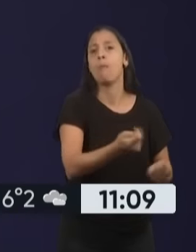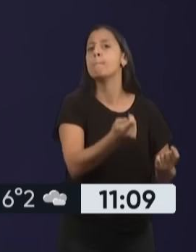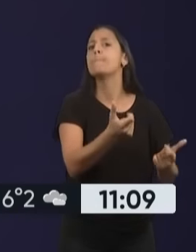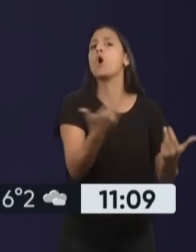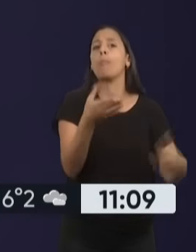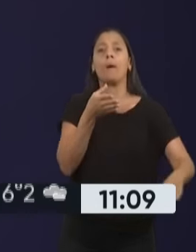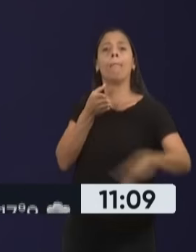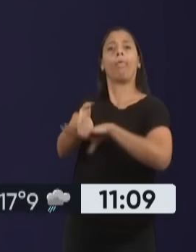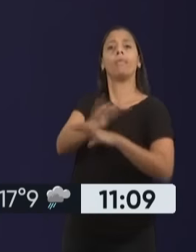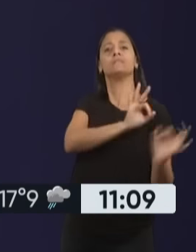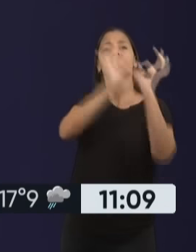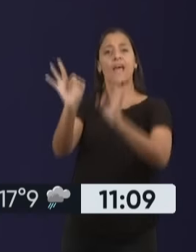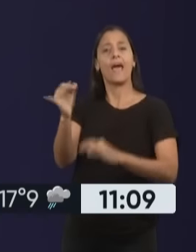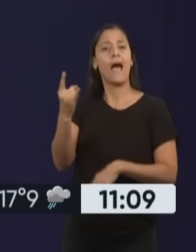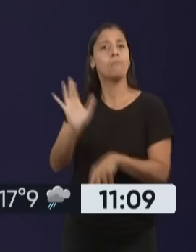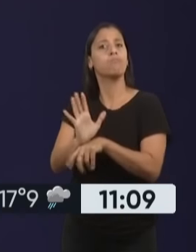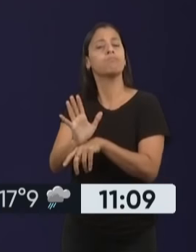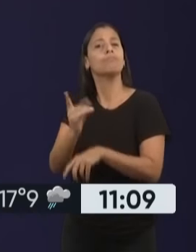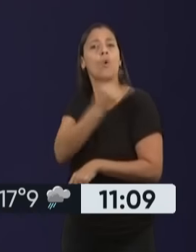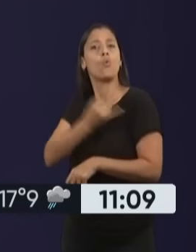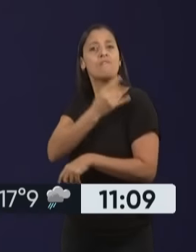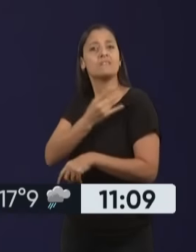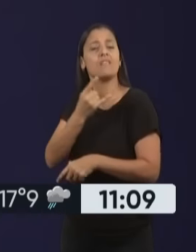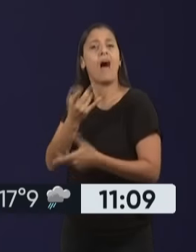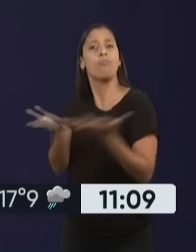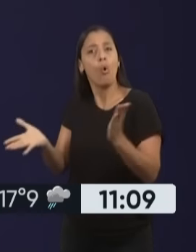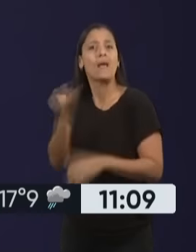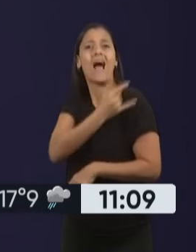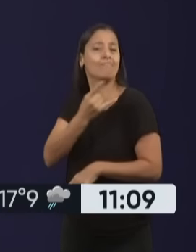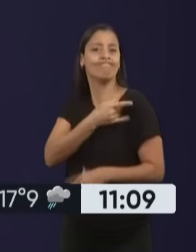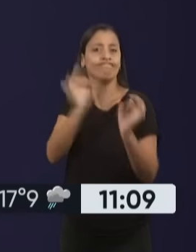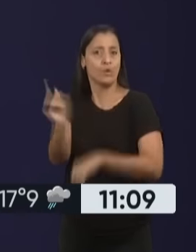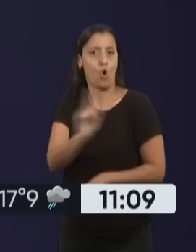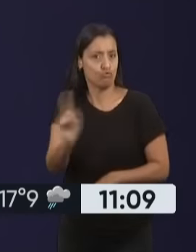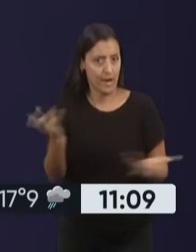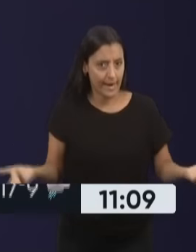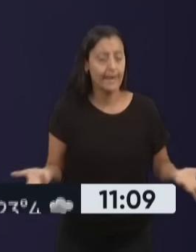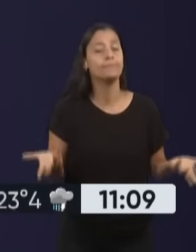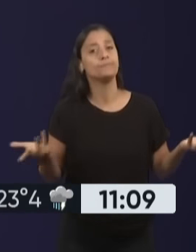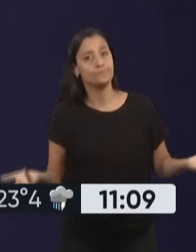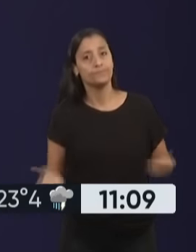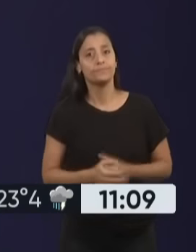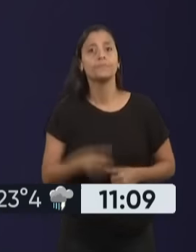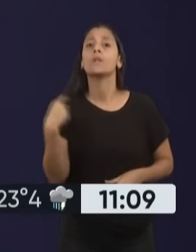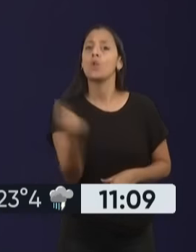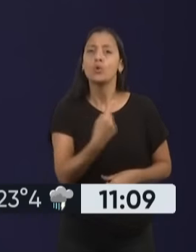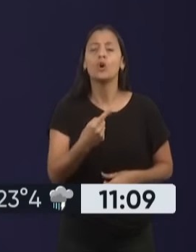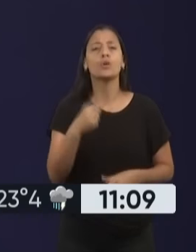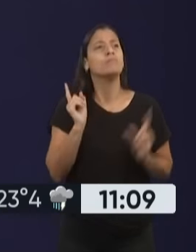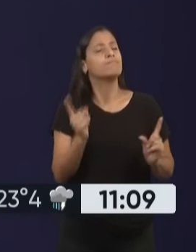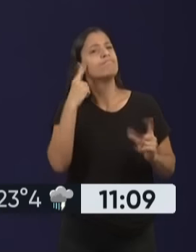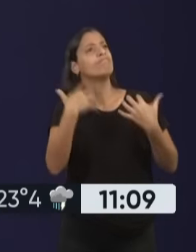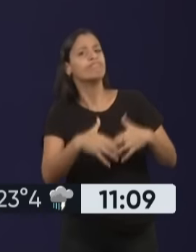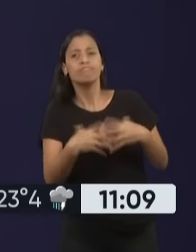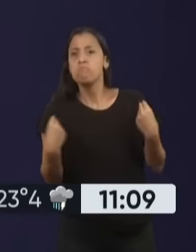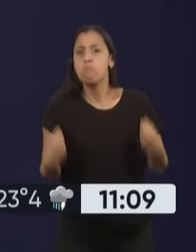acceder a la educación a la educación Universitaria eh Y nos seguimos preguntando no Por